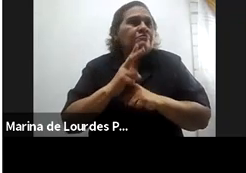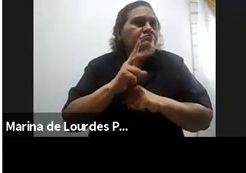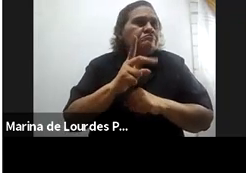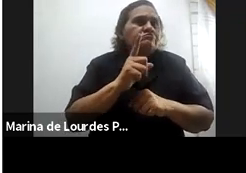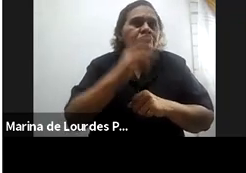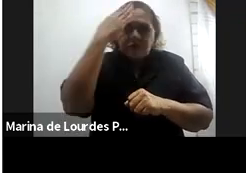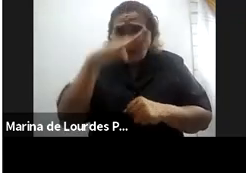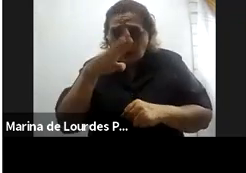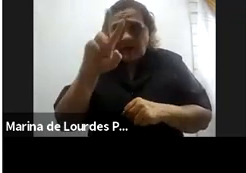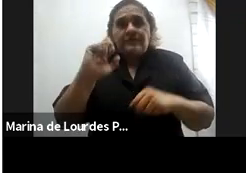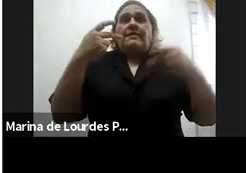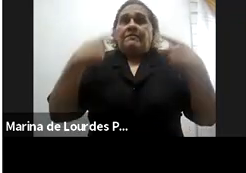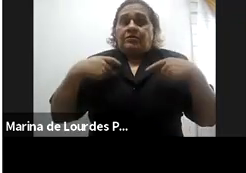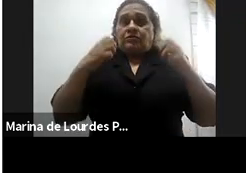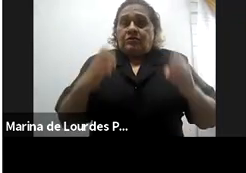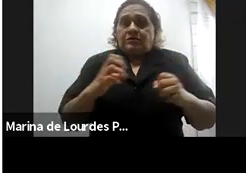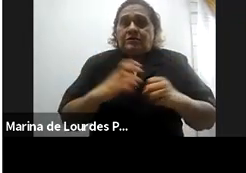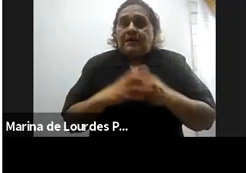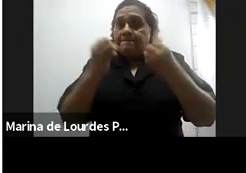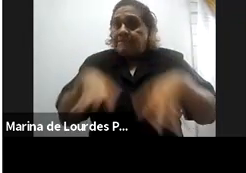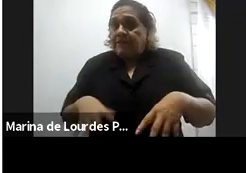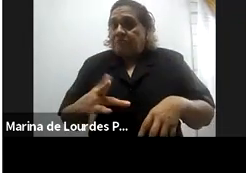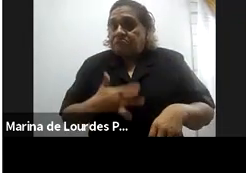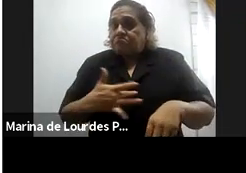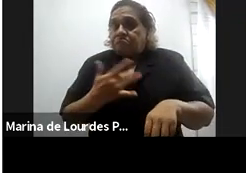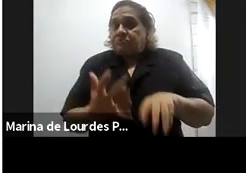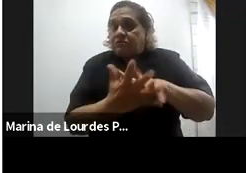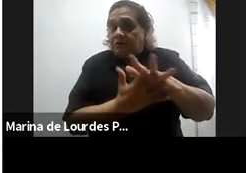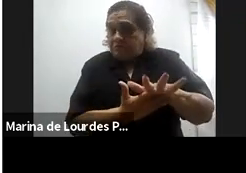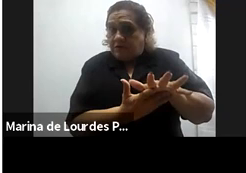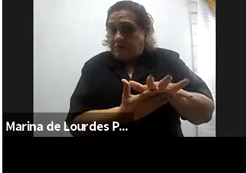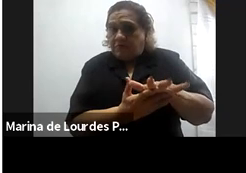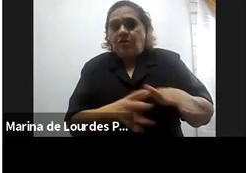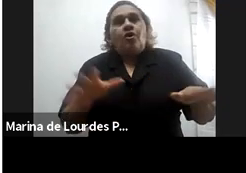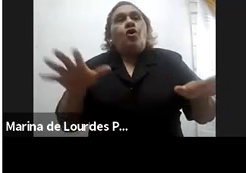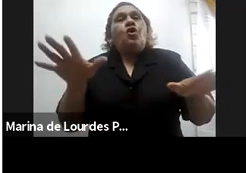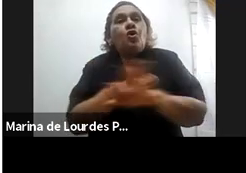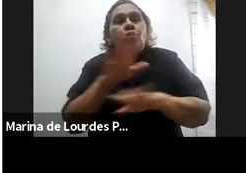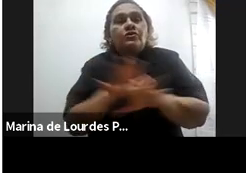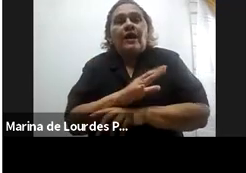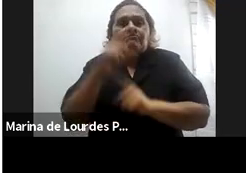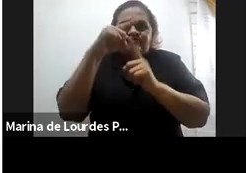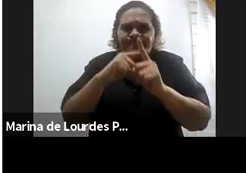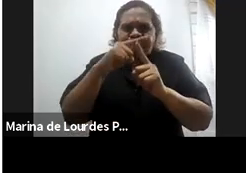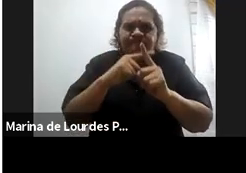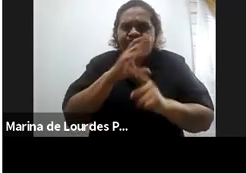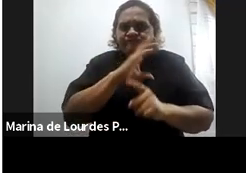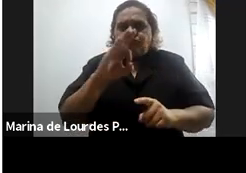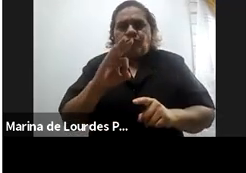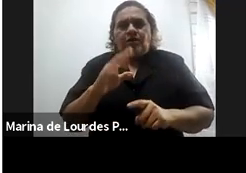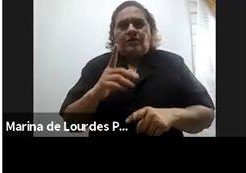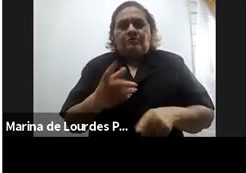saber si la persona está perdiendo sensibilidad en el pie. Los cambios de temperatura también me pueden ocasionar